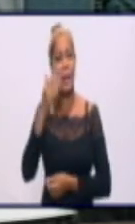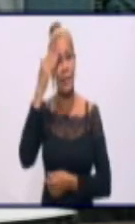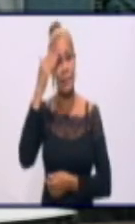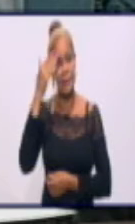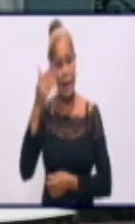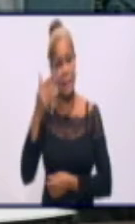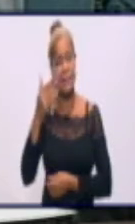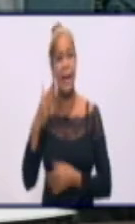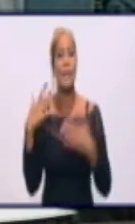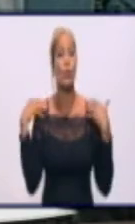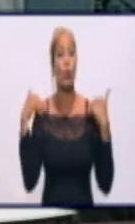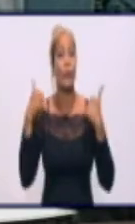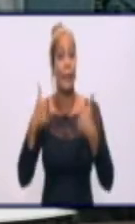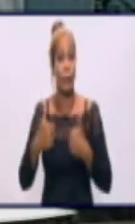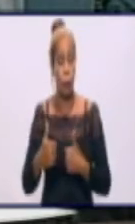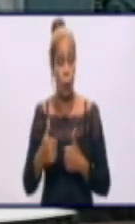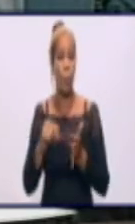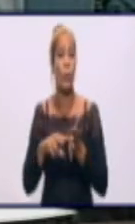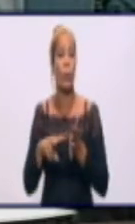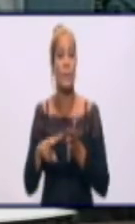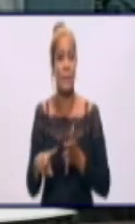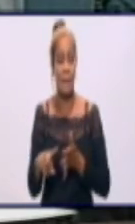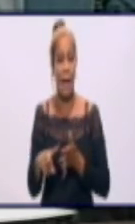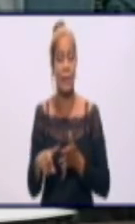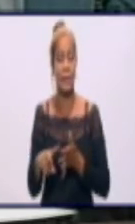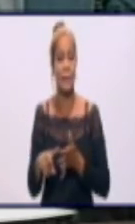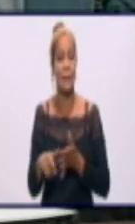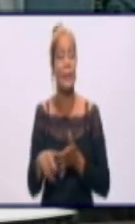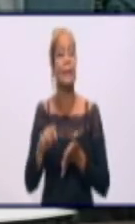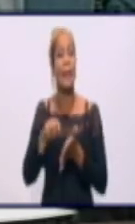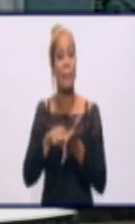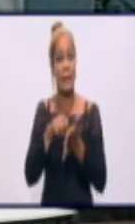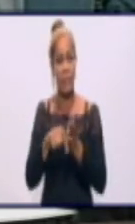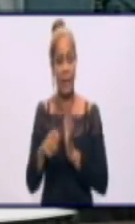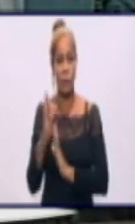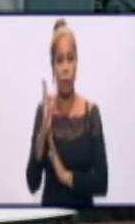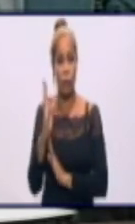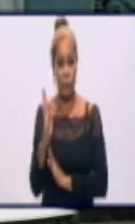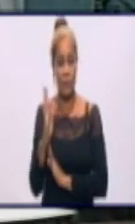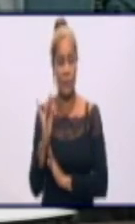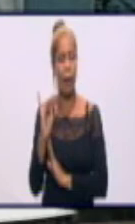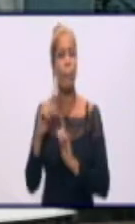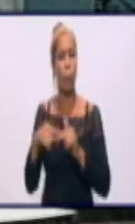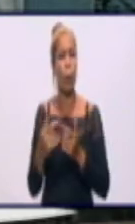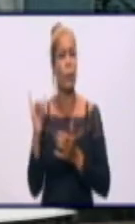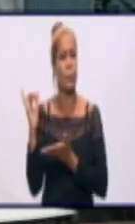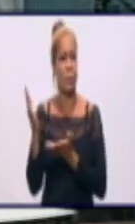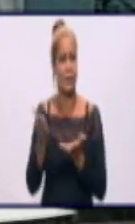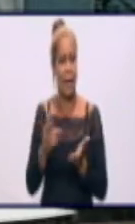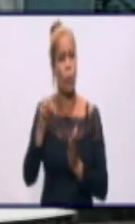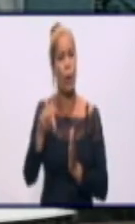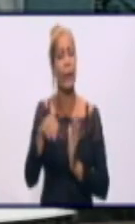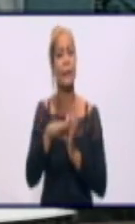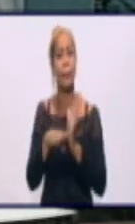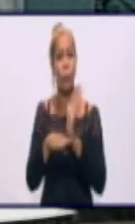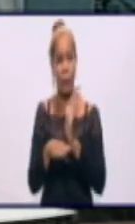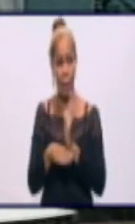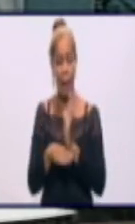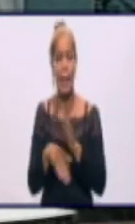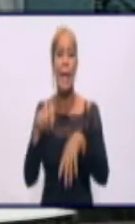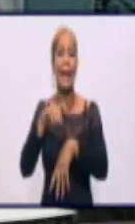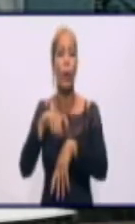González, su director provincial en Granma, su presencia en nuestro programa. Gracias a usted. Para los minutos